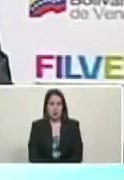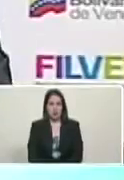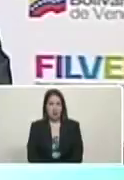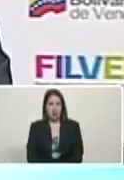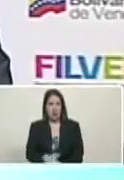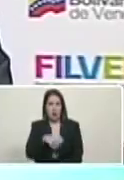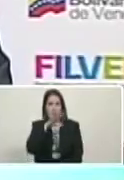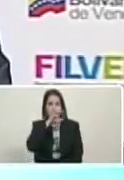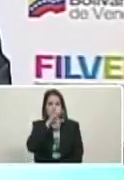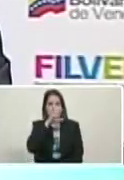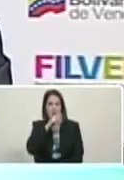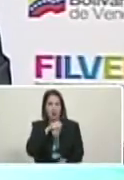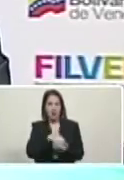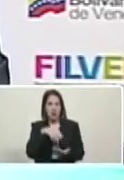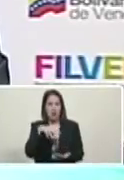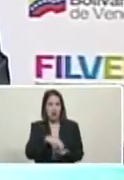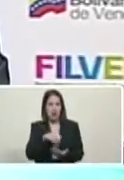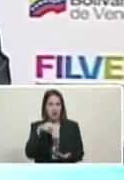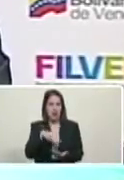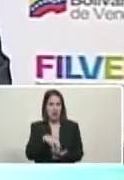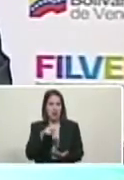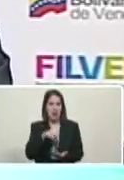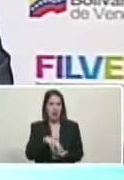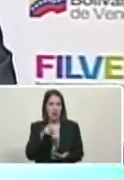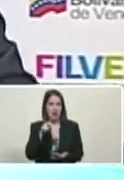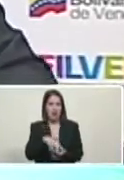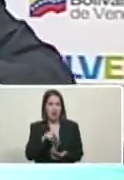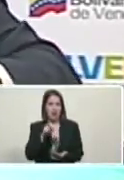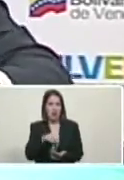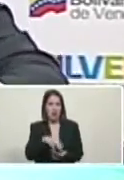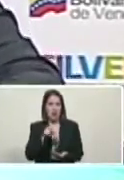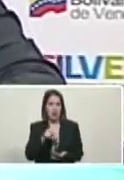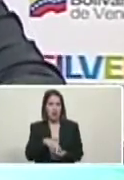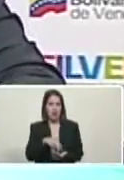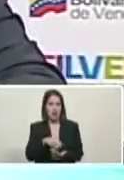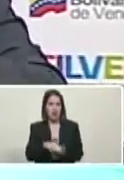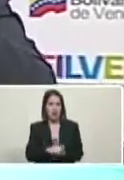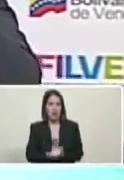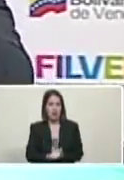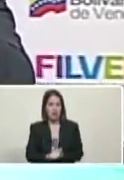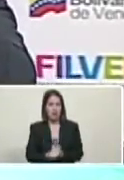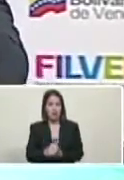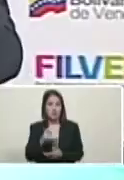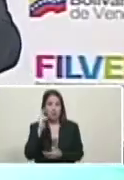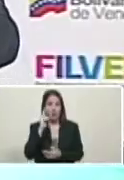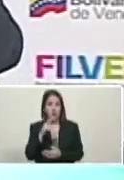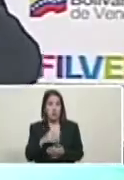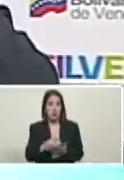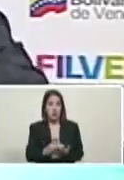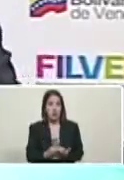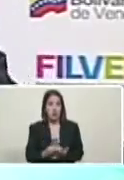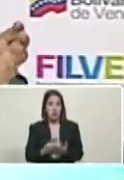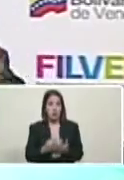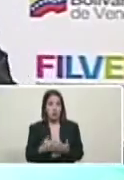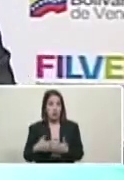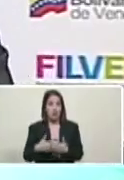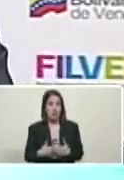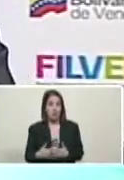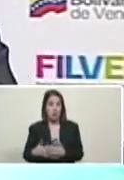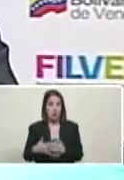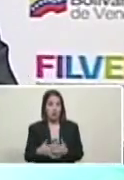la Rana también. Importante entender el mundo de los Estados Unidos. Fíjense